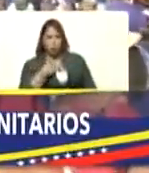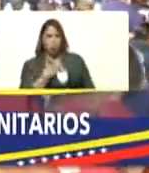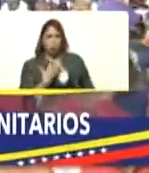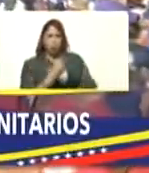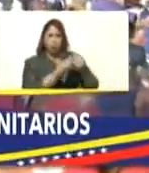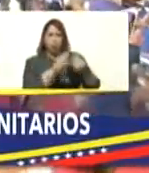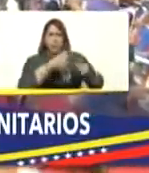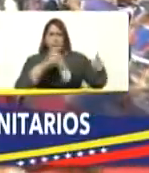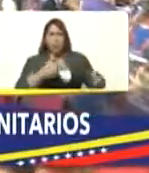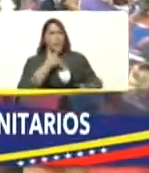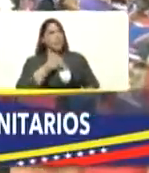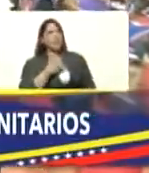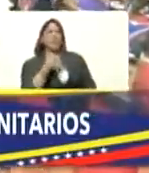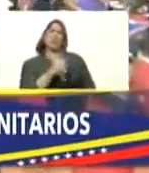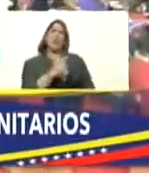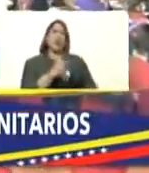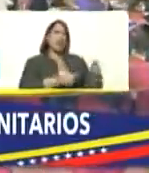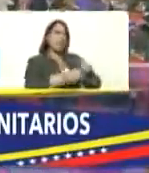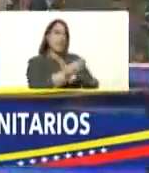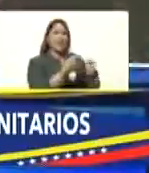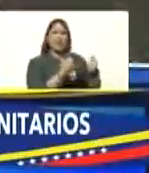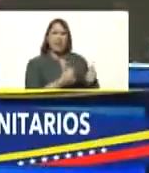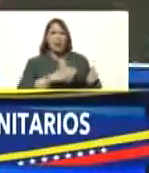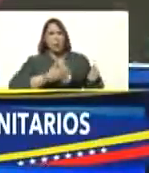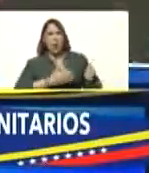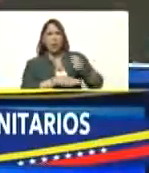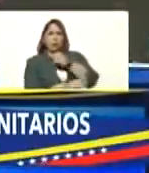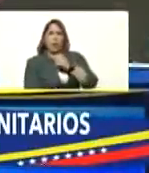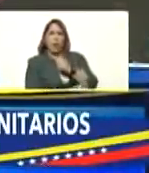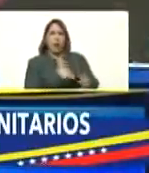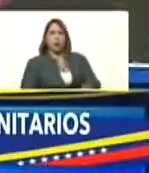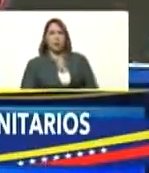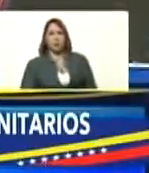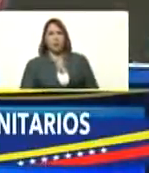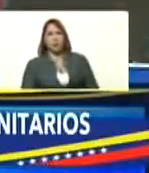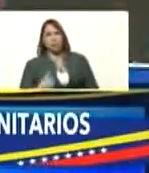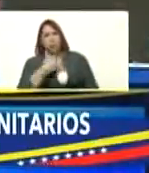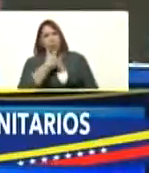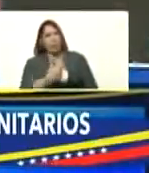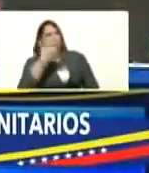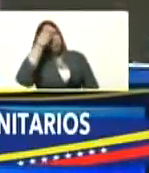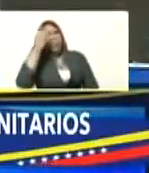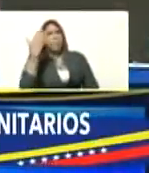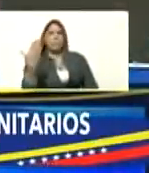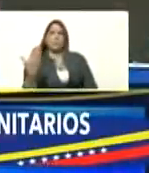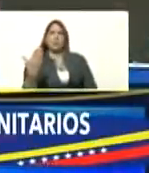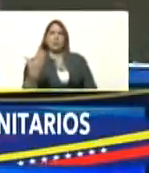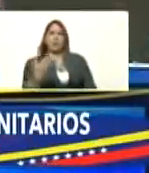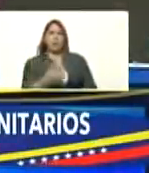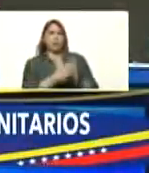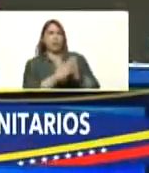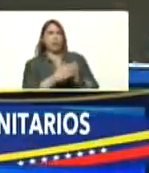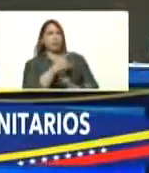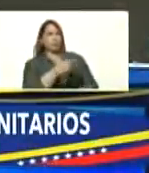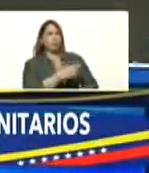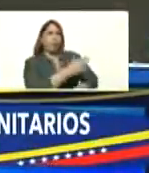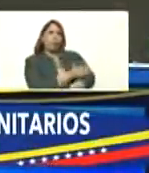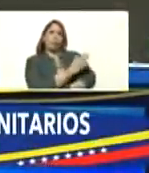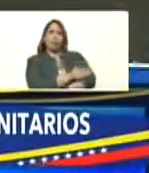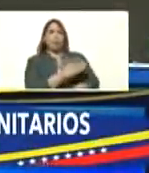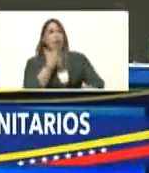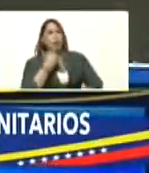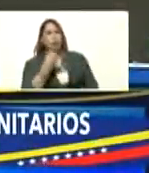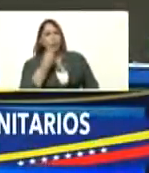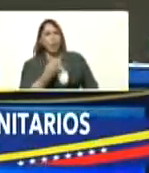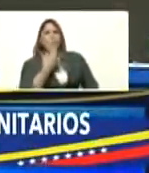porque aquí me han dicho, no, que no les transfiera los reales, que se lo pueden robar. Y yo digo, Dios mío, quienes opinan así son los tecnócratas que están acostumbrados